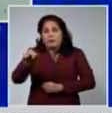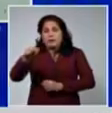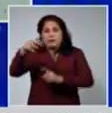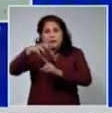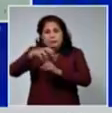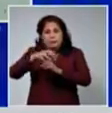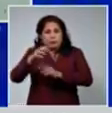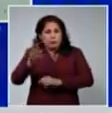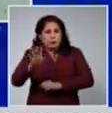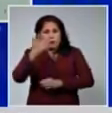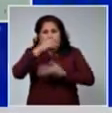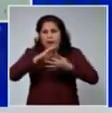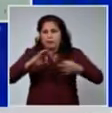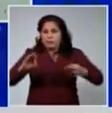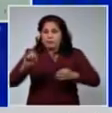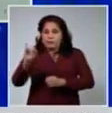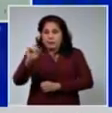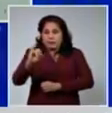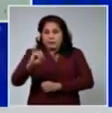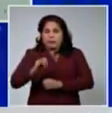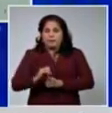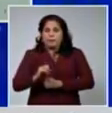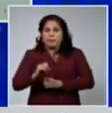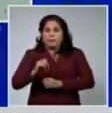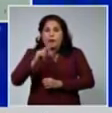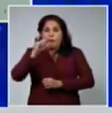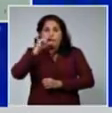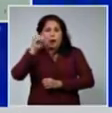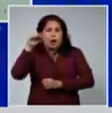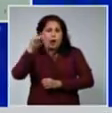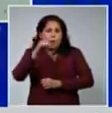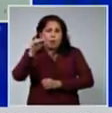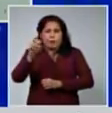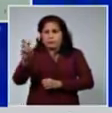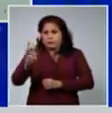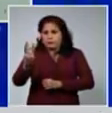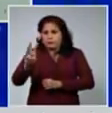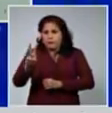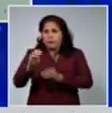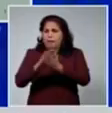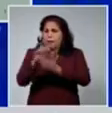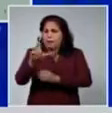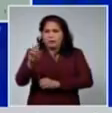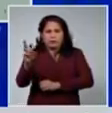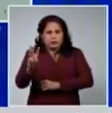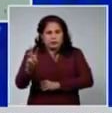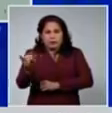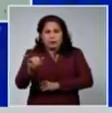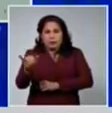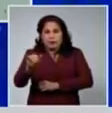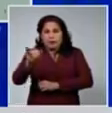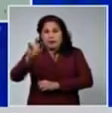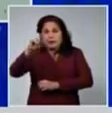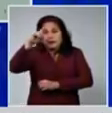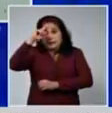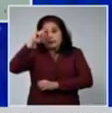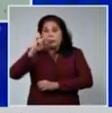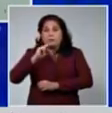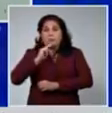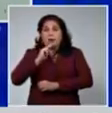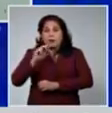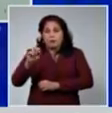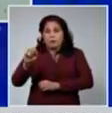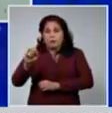artemisa 6 vagabunda atrás igual que manuel san antonio de los baños